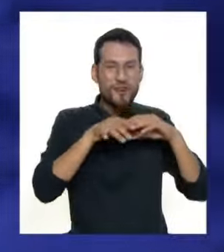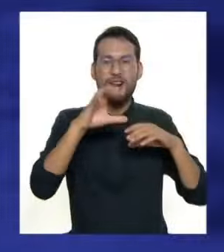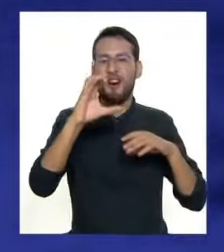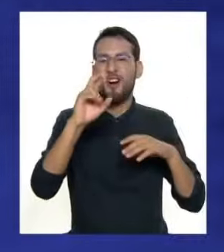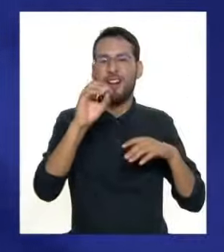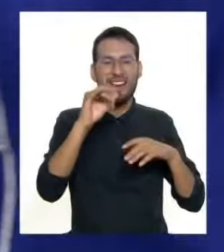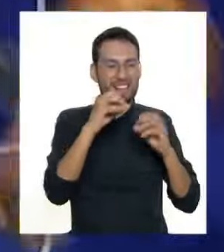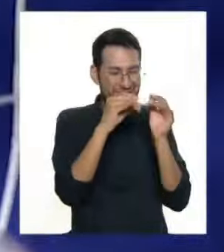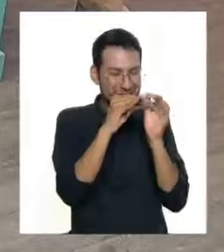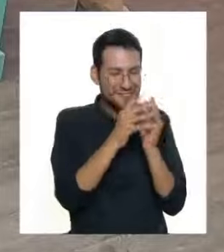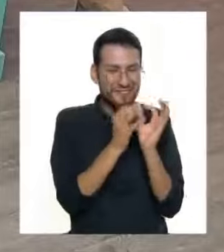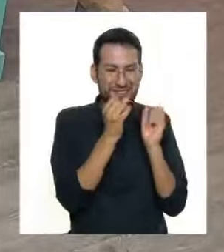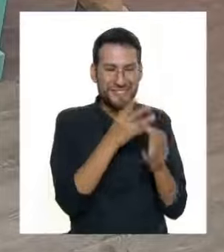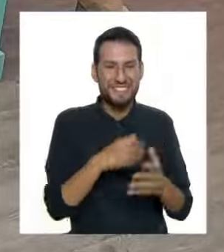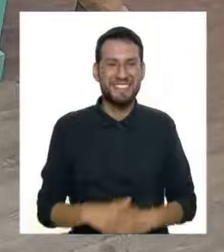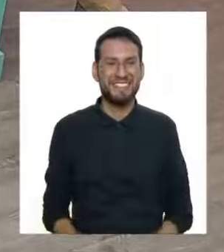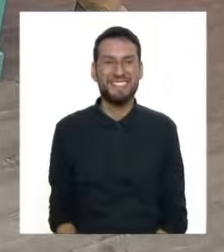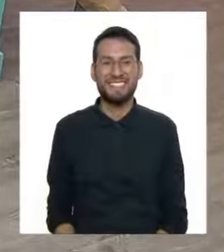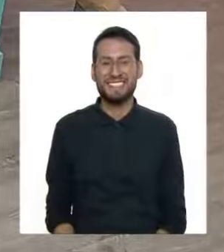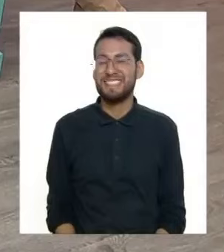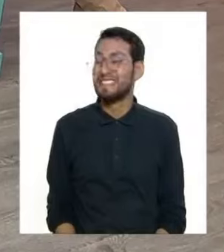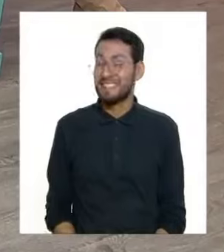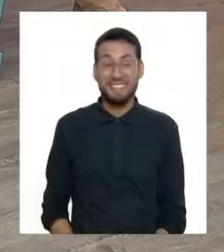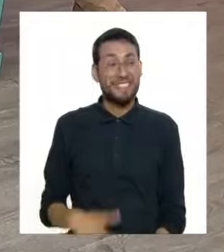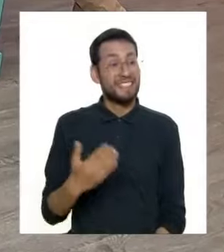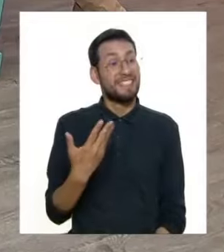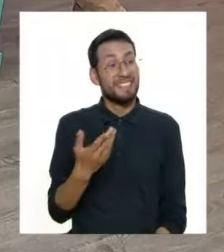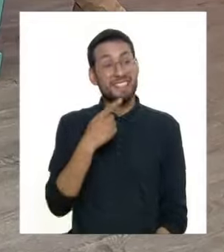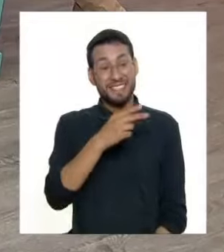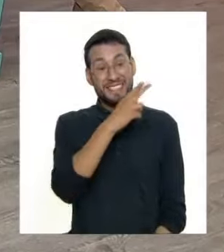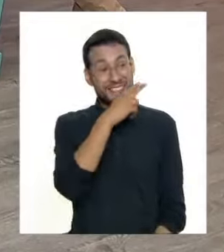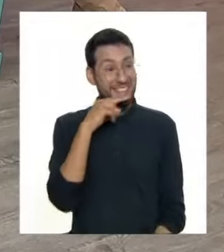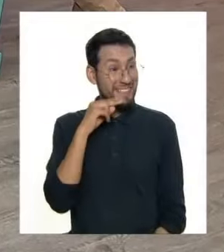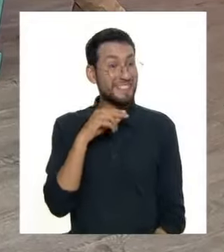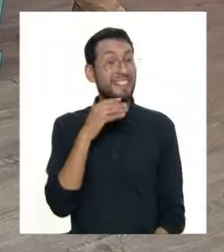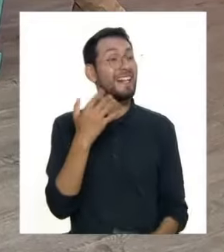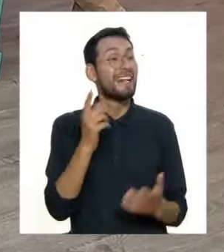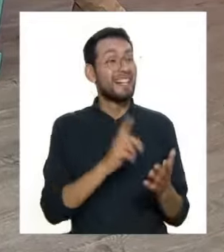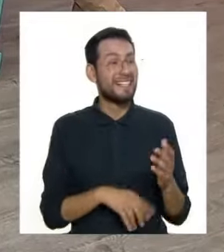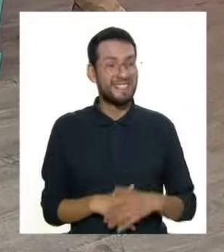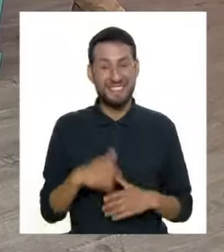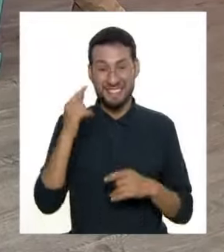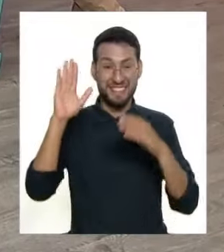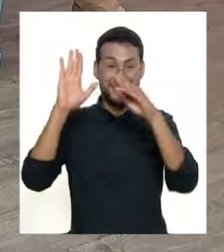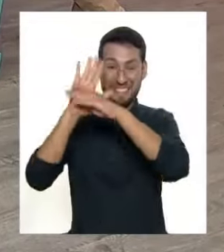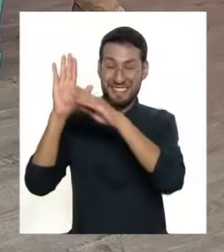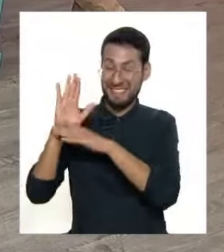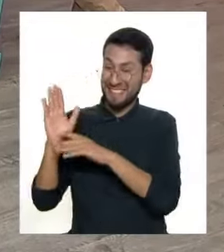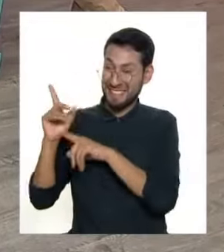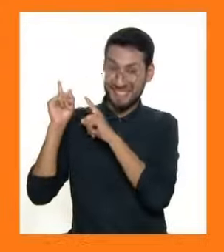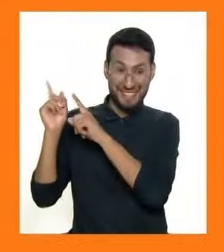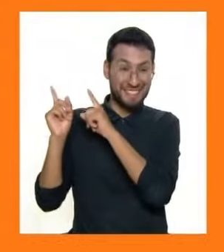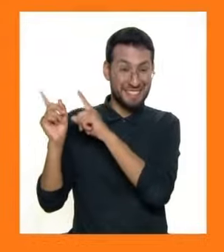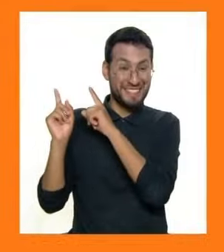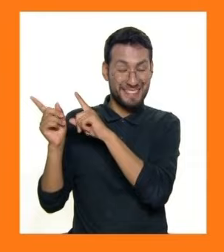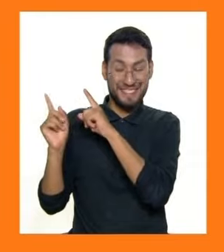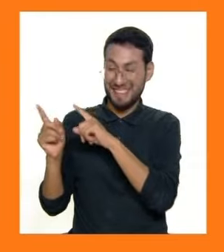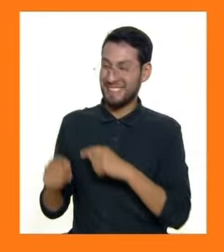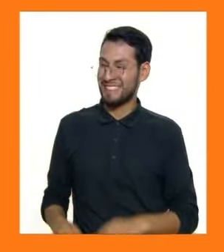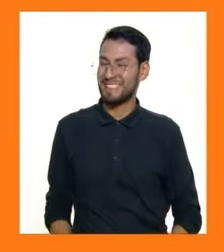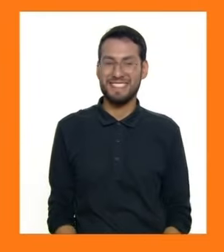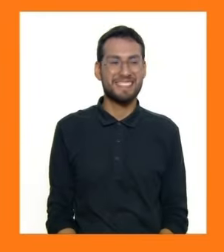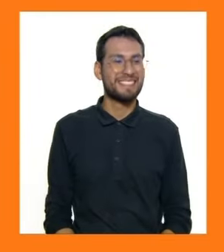bien doradito, ¿no? Oye, está el crunchy. Así que, por favor, como dice Nicolás, antes de esto, vamos con la receta. La receta, chicas, receta, señor